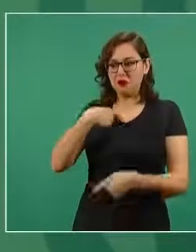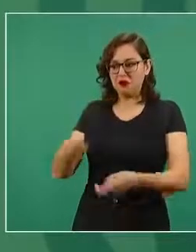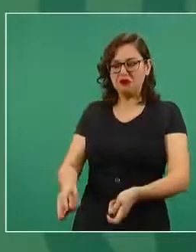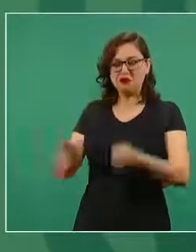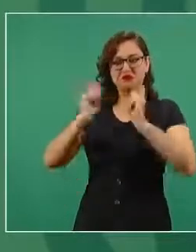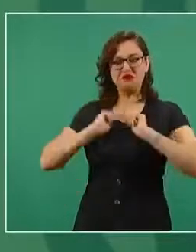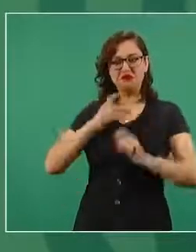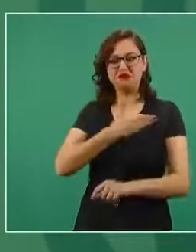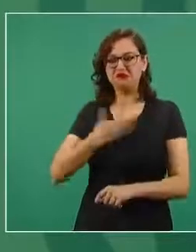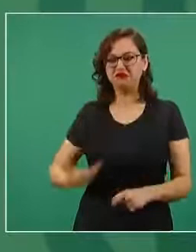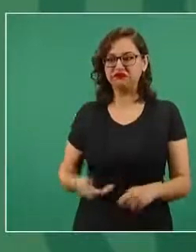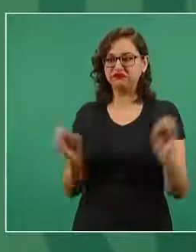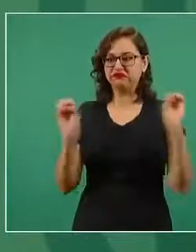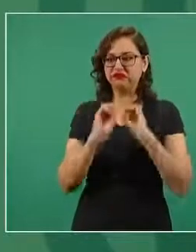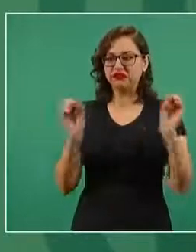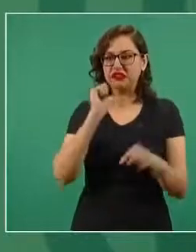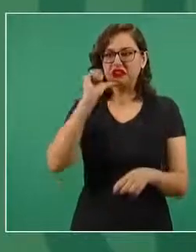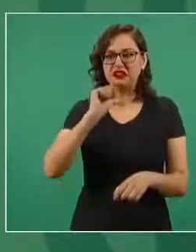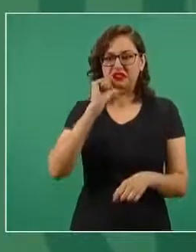con votos,